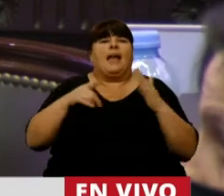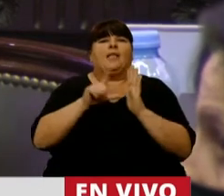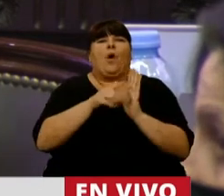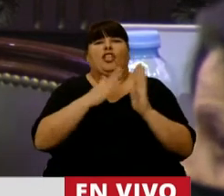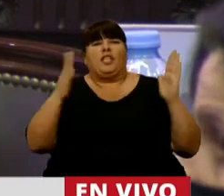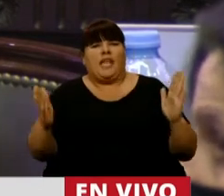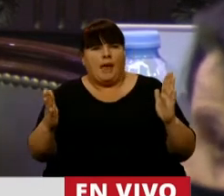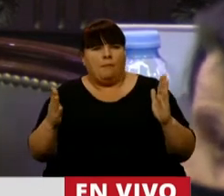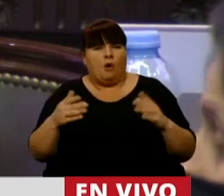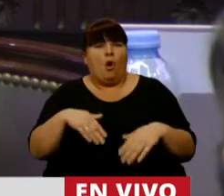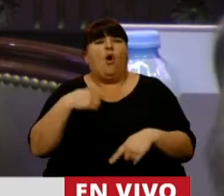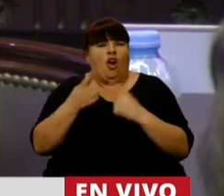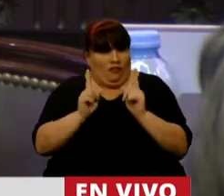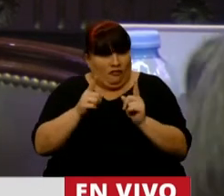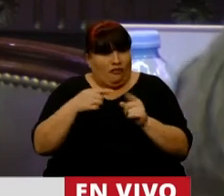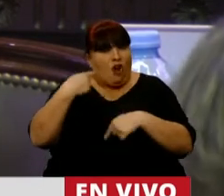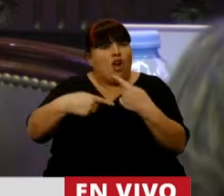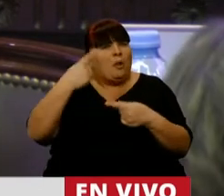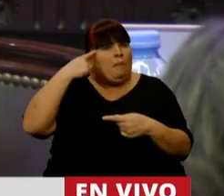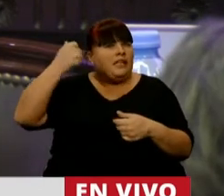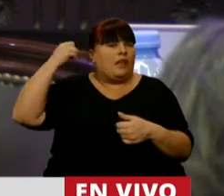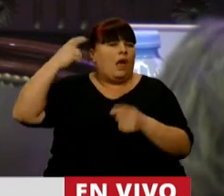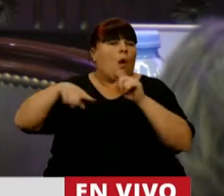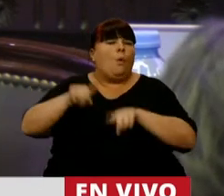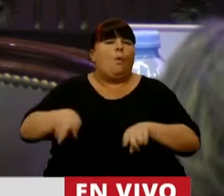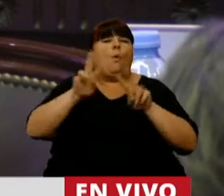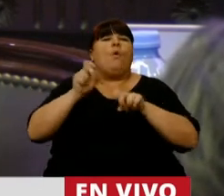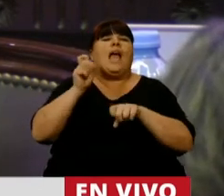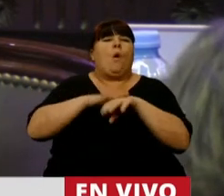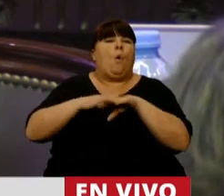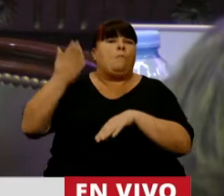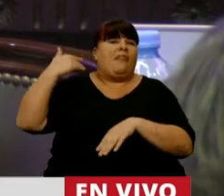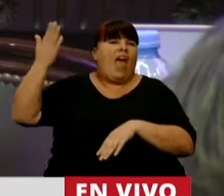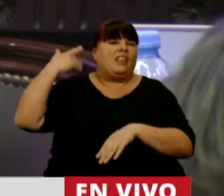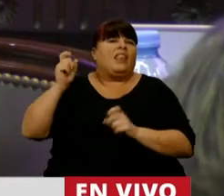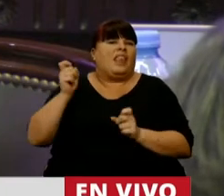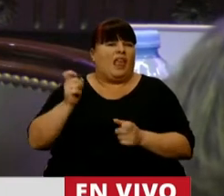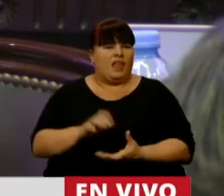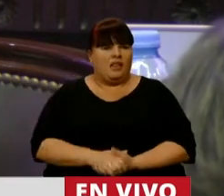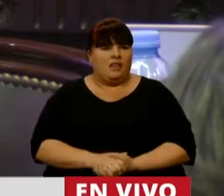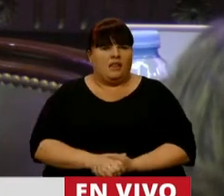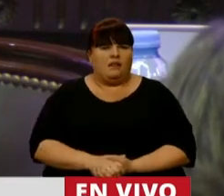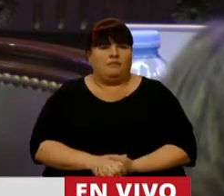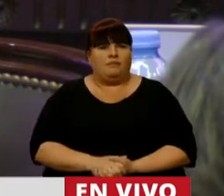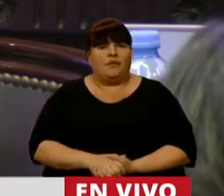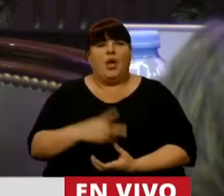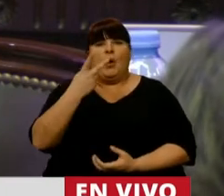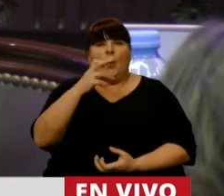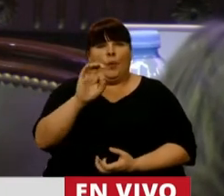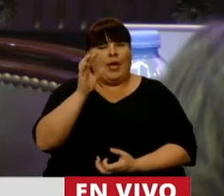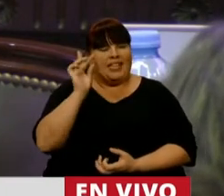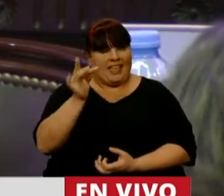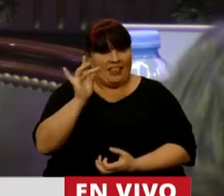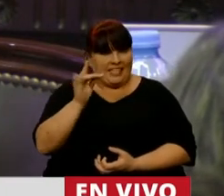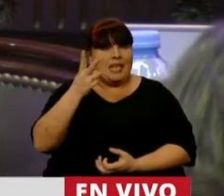emergencia? ¿Cuánto más seguiremos mirando hacia atrás buscando responsables y culpables? Desde el 20